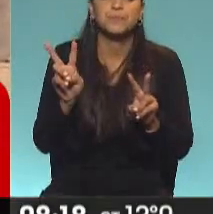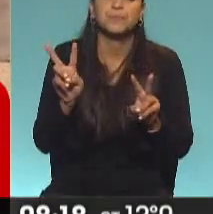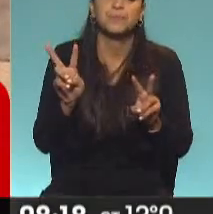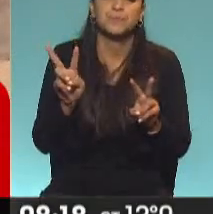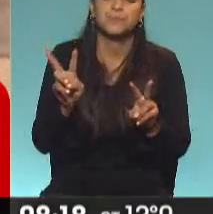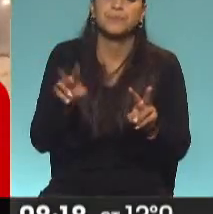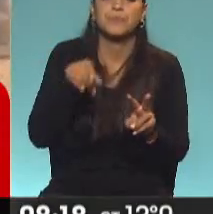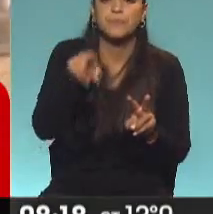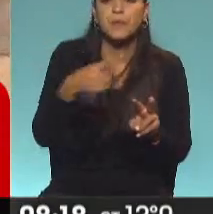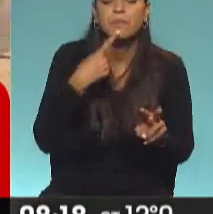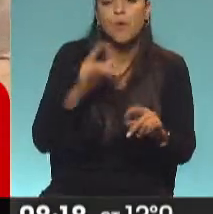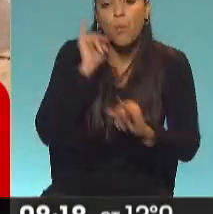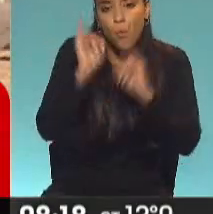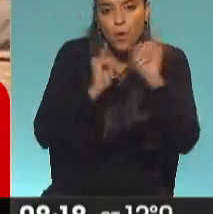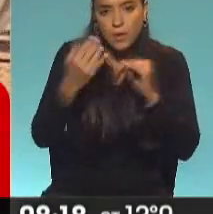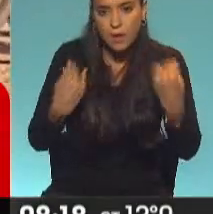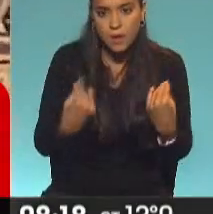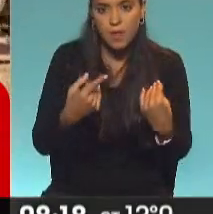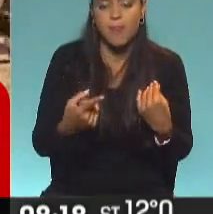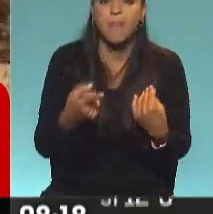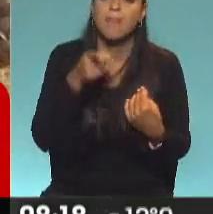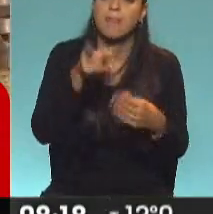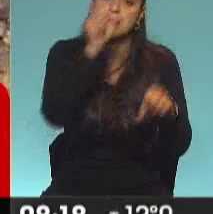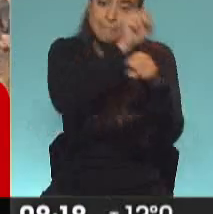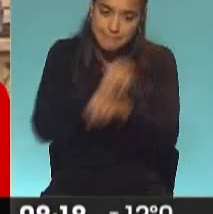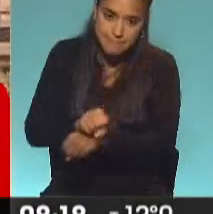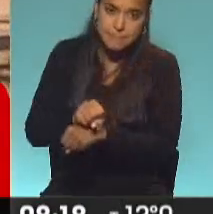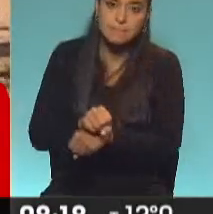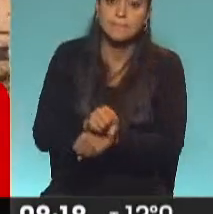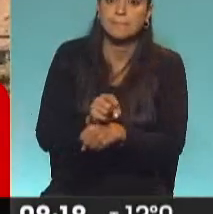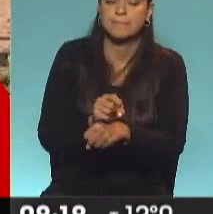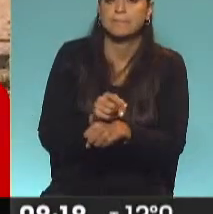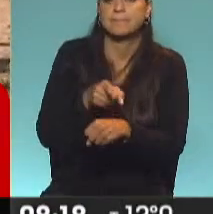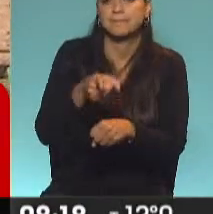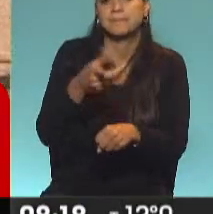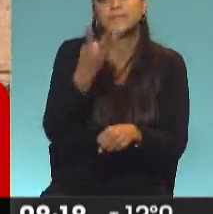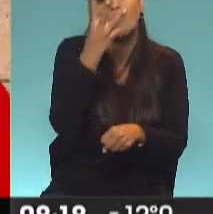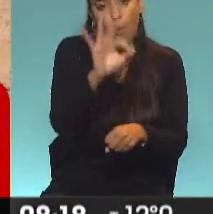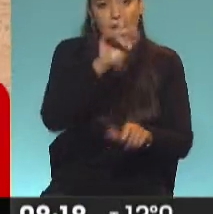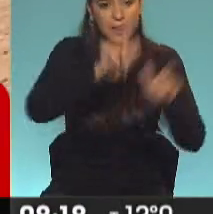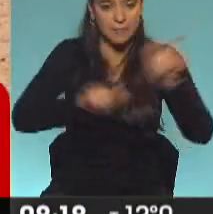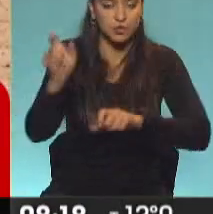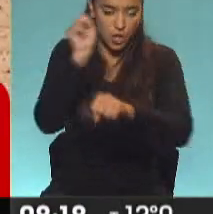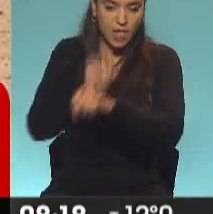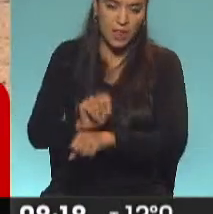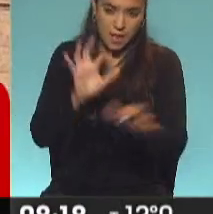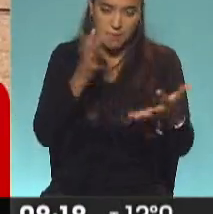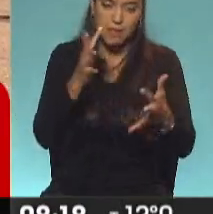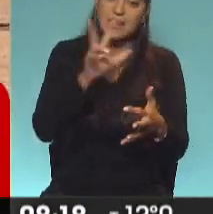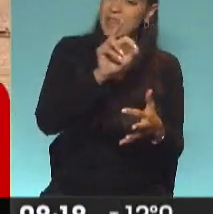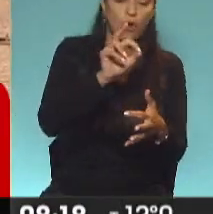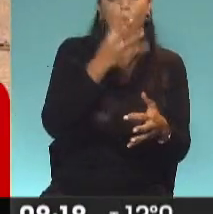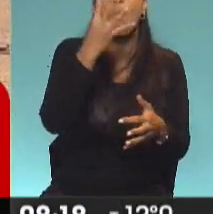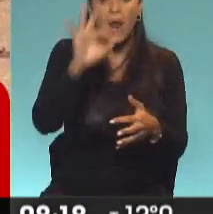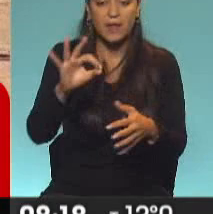adelanto que el comentario es que los detenidos estarían más cerca ya de las 40 personas que de las 30, y son